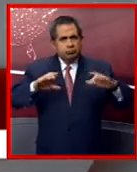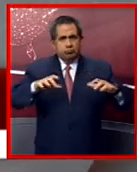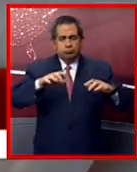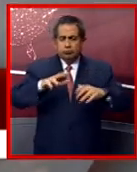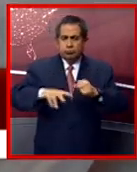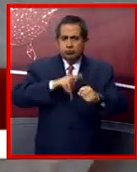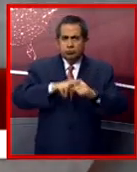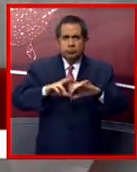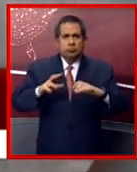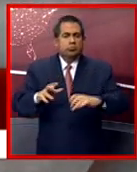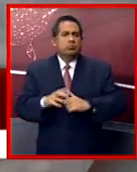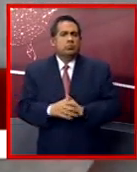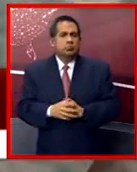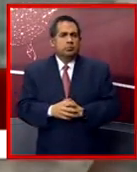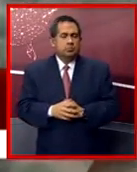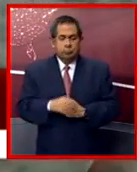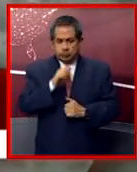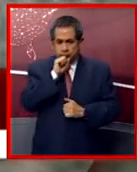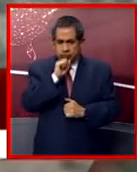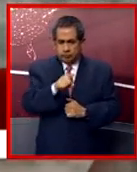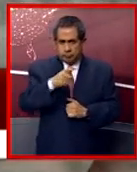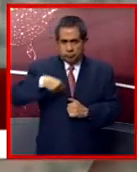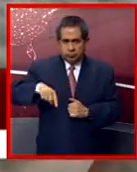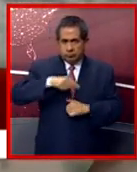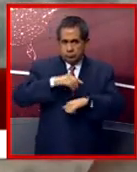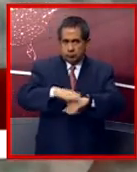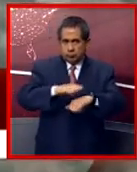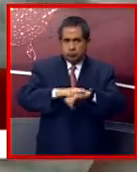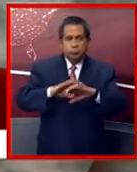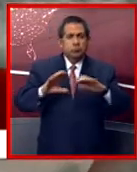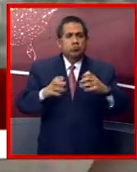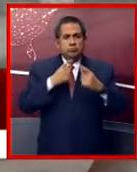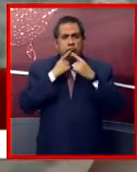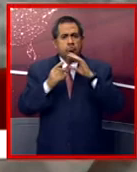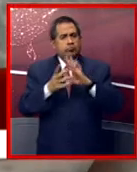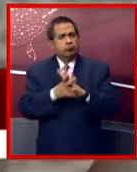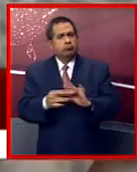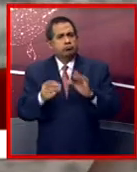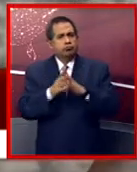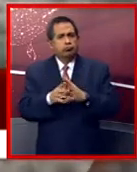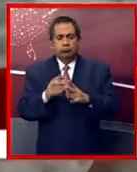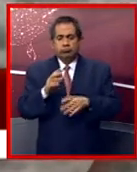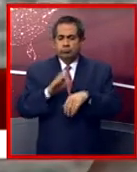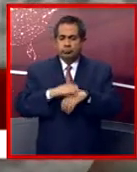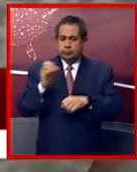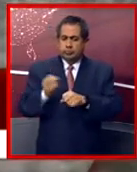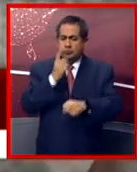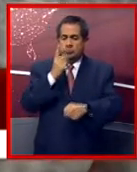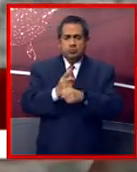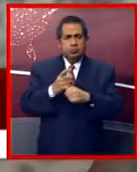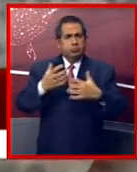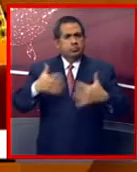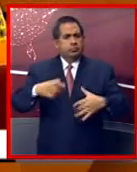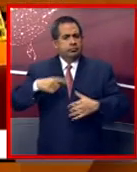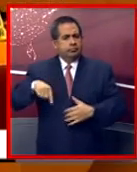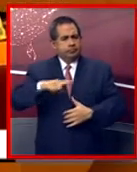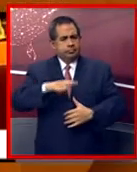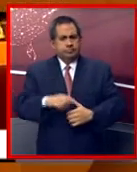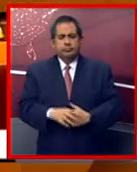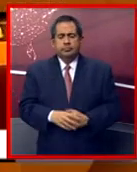con la naturaleza. Es también, señaló la parlamentaria, un espacio para las oportunidades